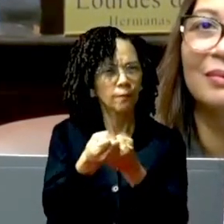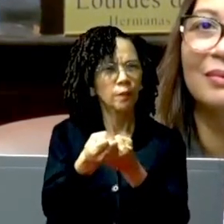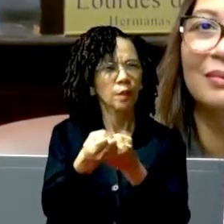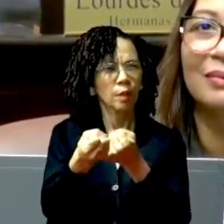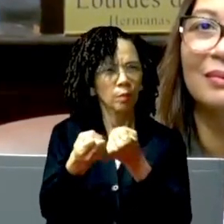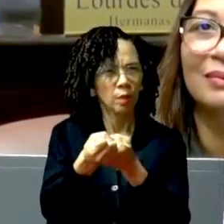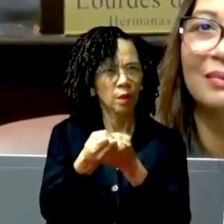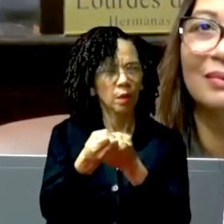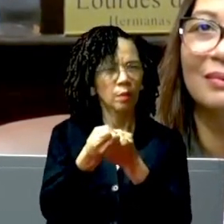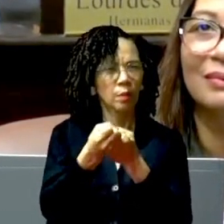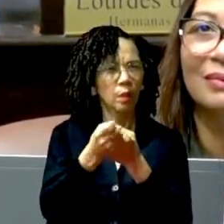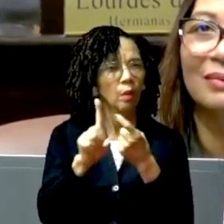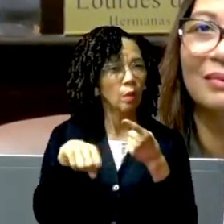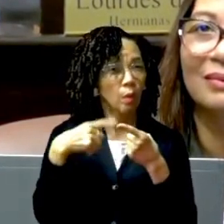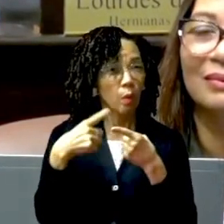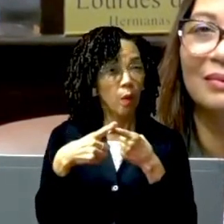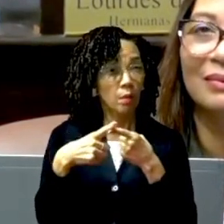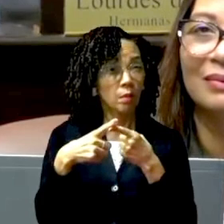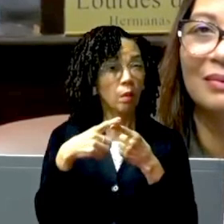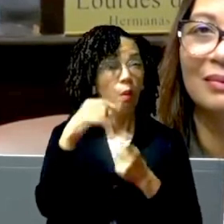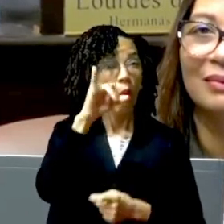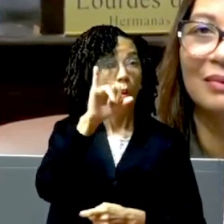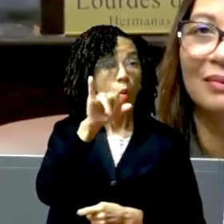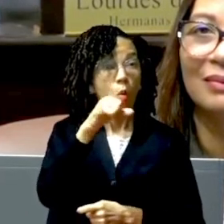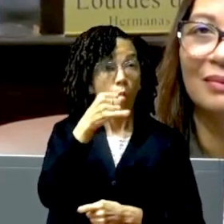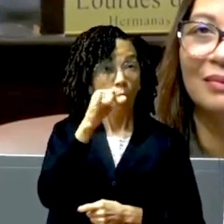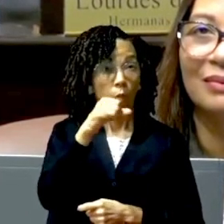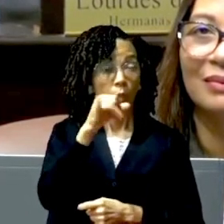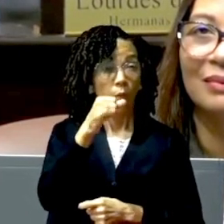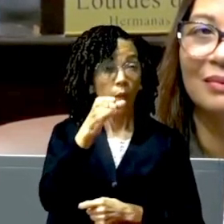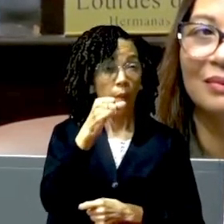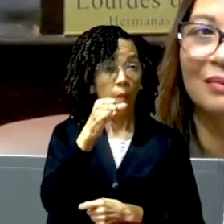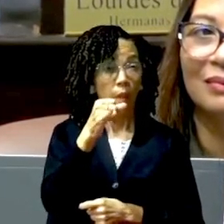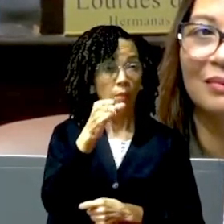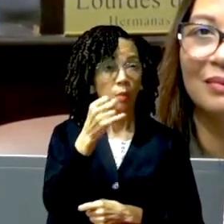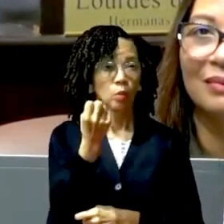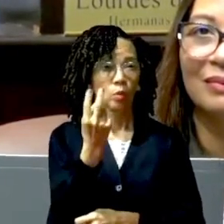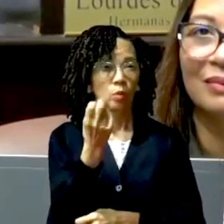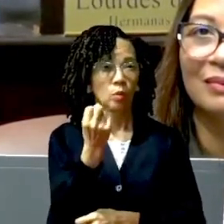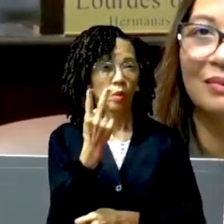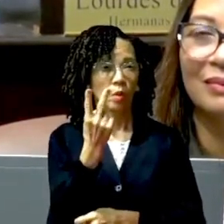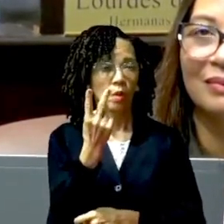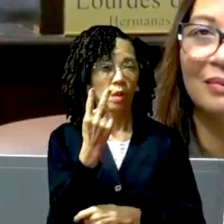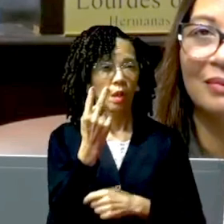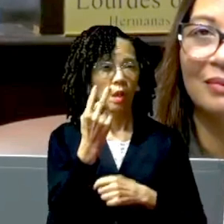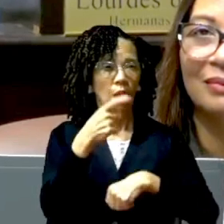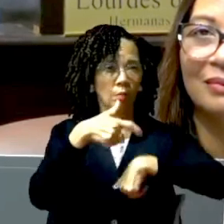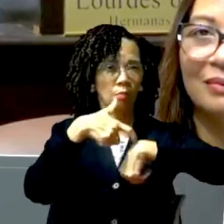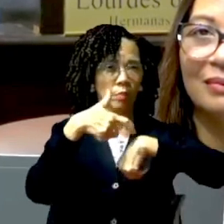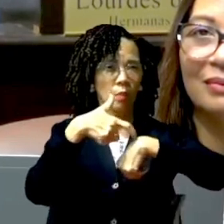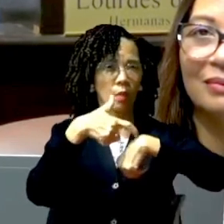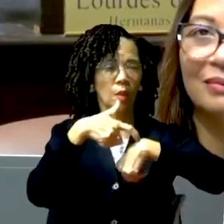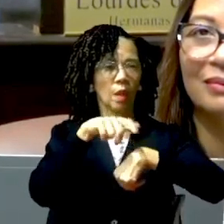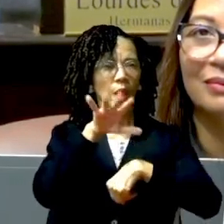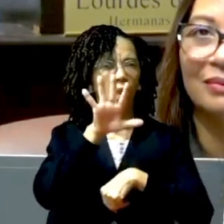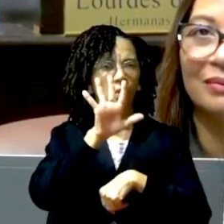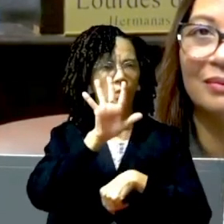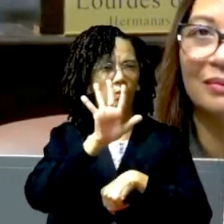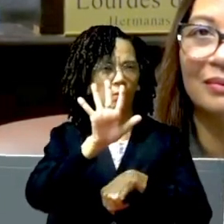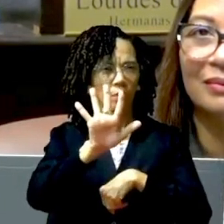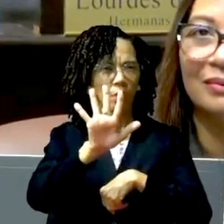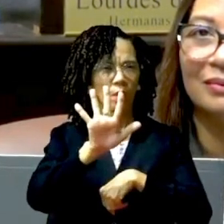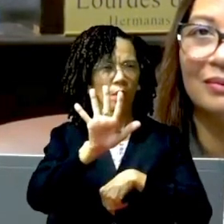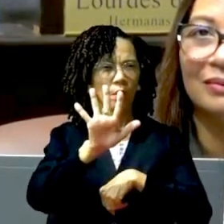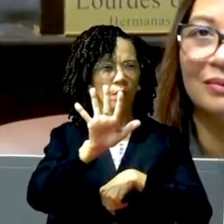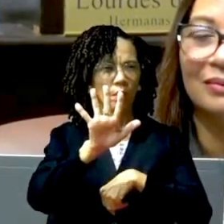Macorís, el próximo jueves 12, a partir de las 5 de la tarde. También va a tener la misa de